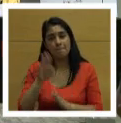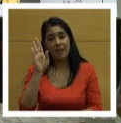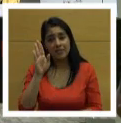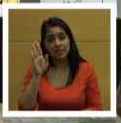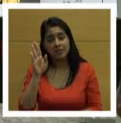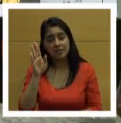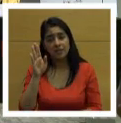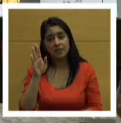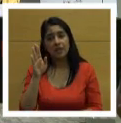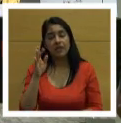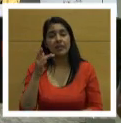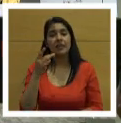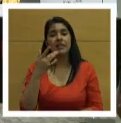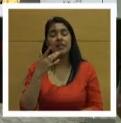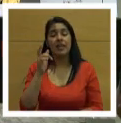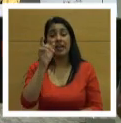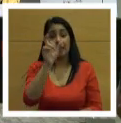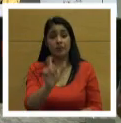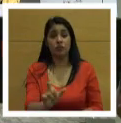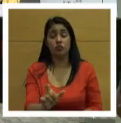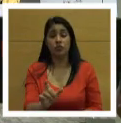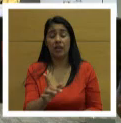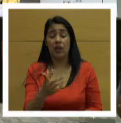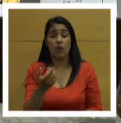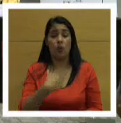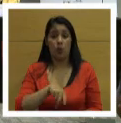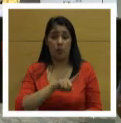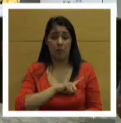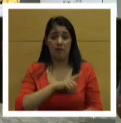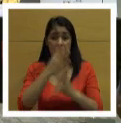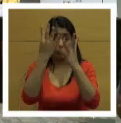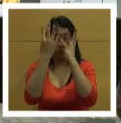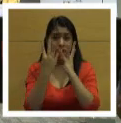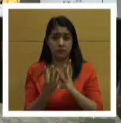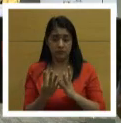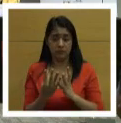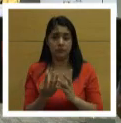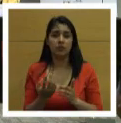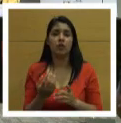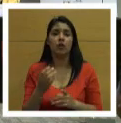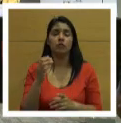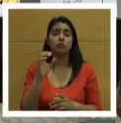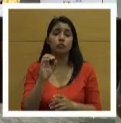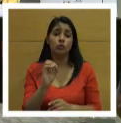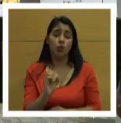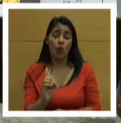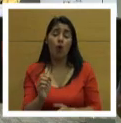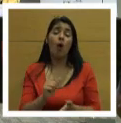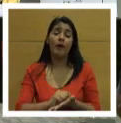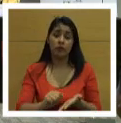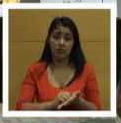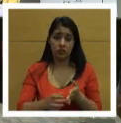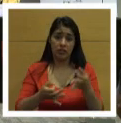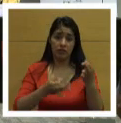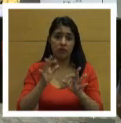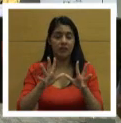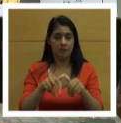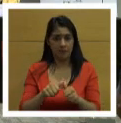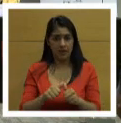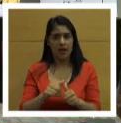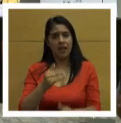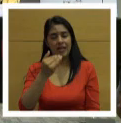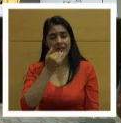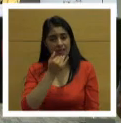alguna manera el agresor va a quedar tras la reja en un caso de un delito o bien sancionado con una anotación en un tribunal de familia, sino que más bien es parte de la